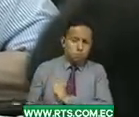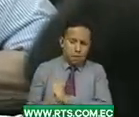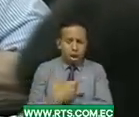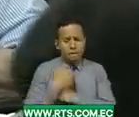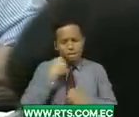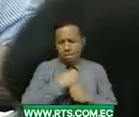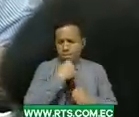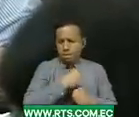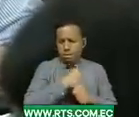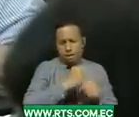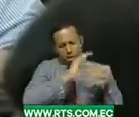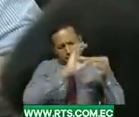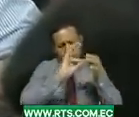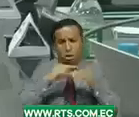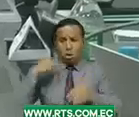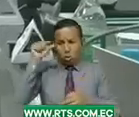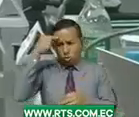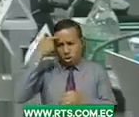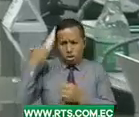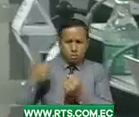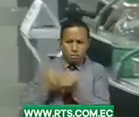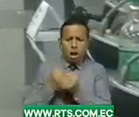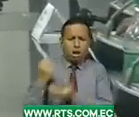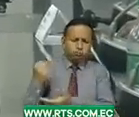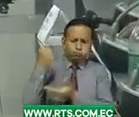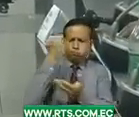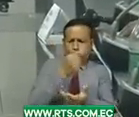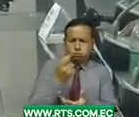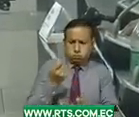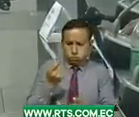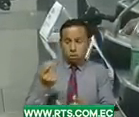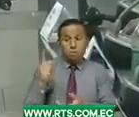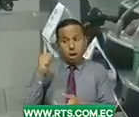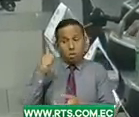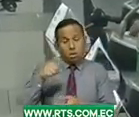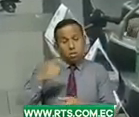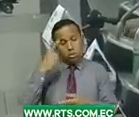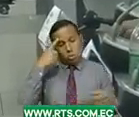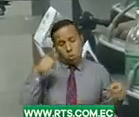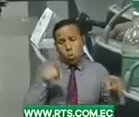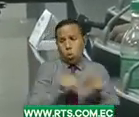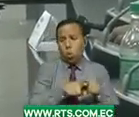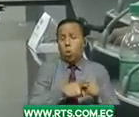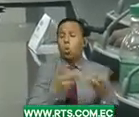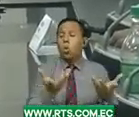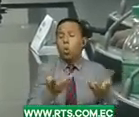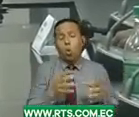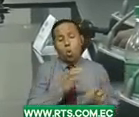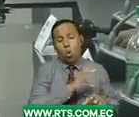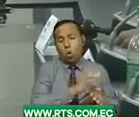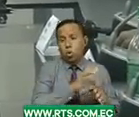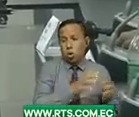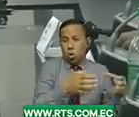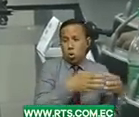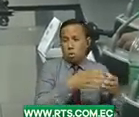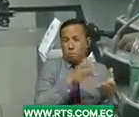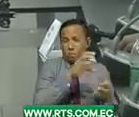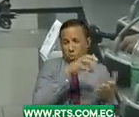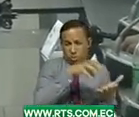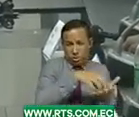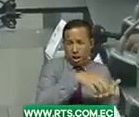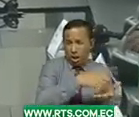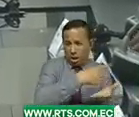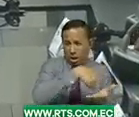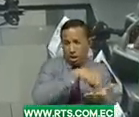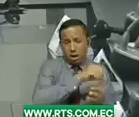con financiamiento del gobierno, pero deberá existir un convenio entre el Consejo Provincial de Los Ríos, el Cuerpo de